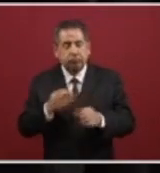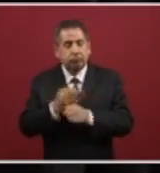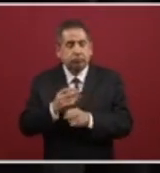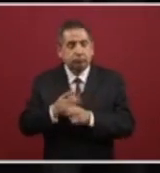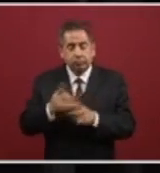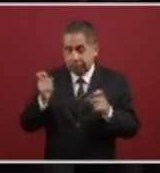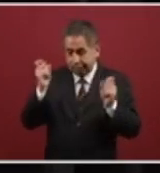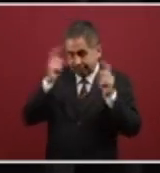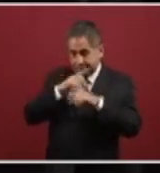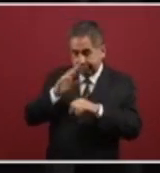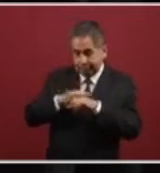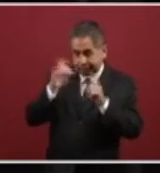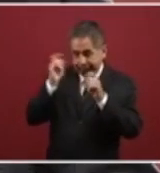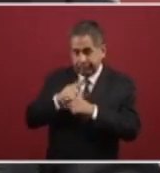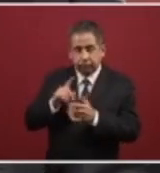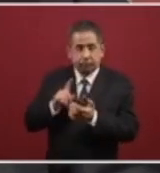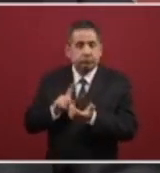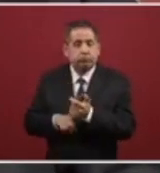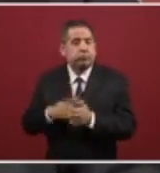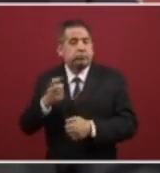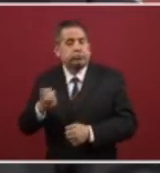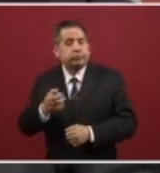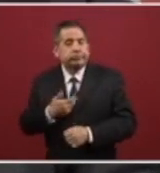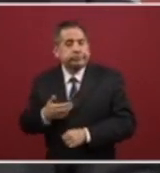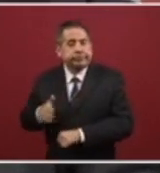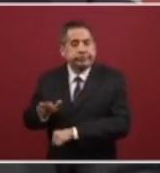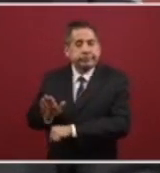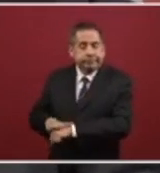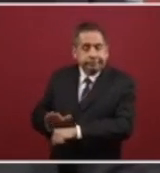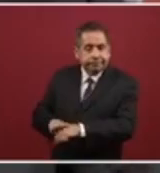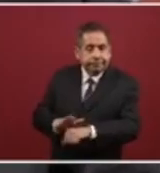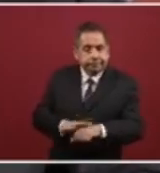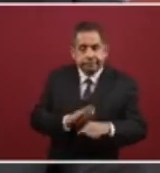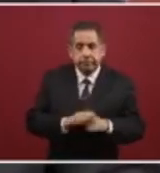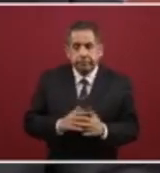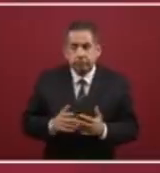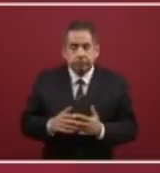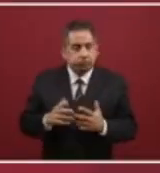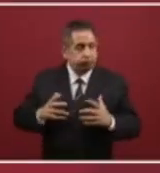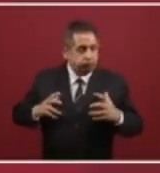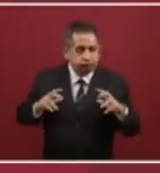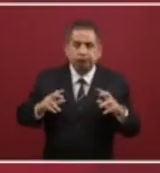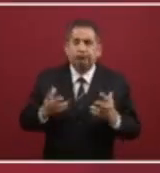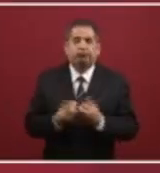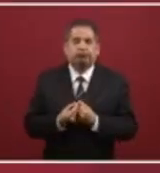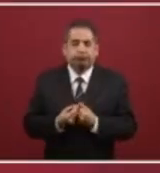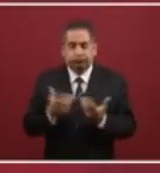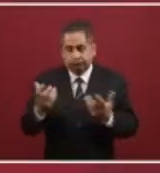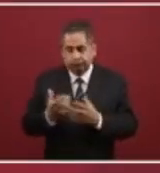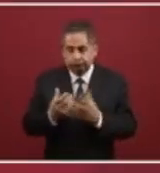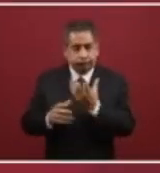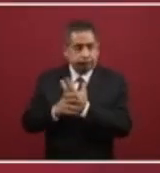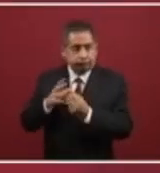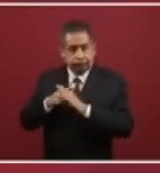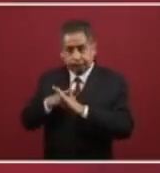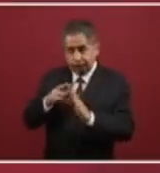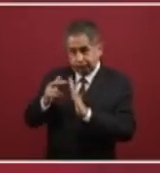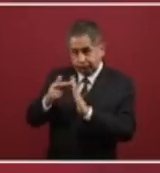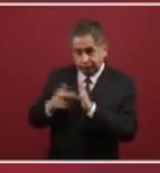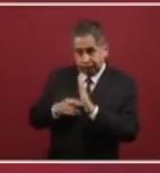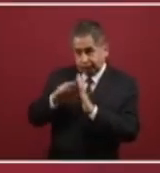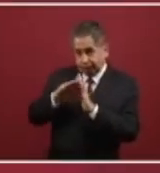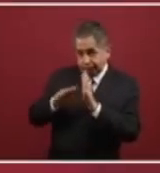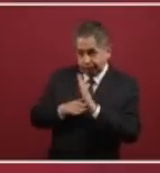más complejo. Por eso estamos llamando a construir un sistema de migración, de